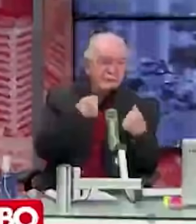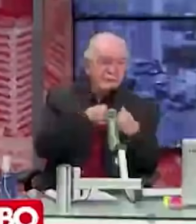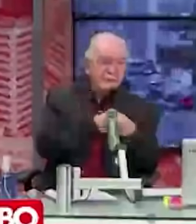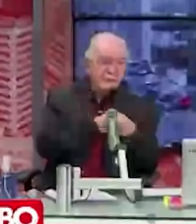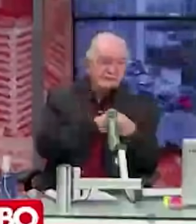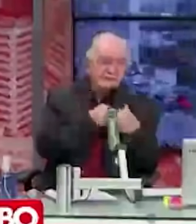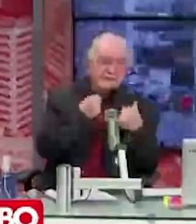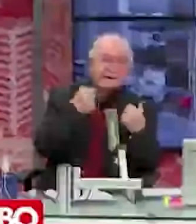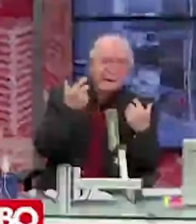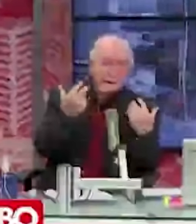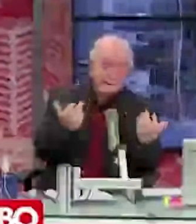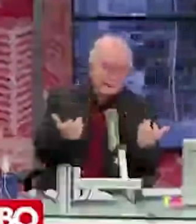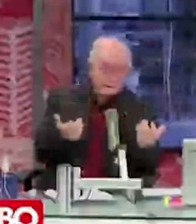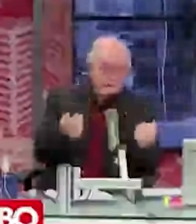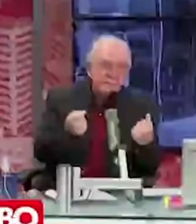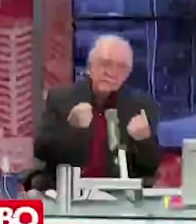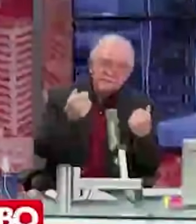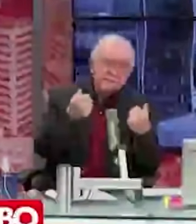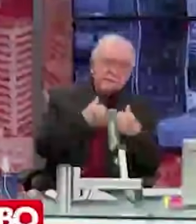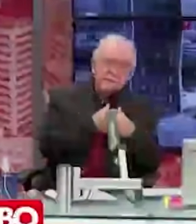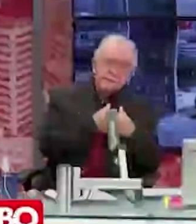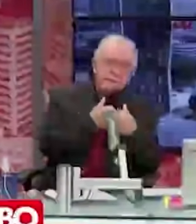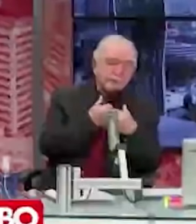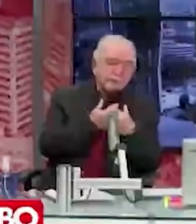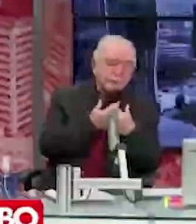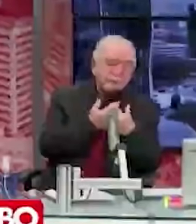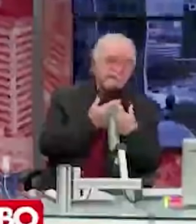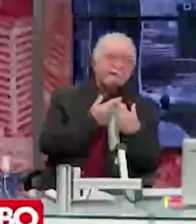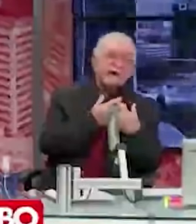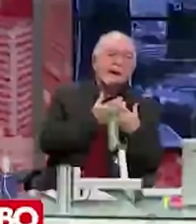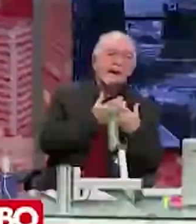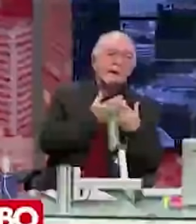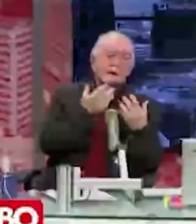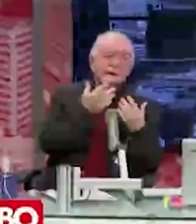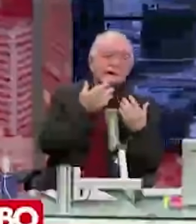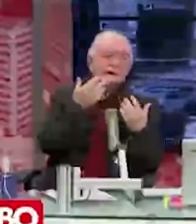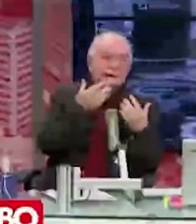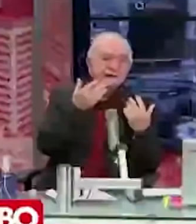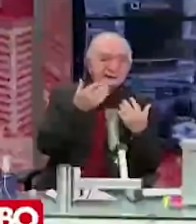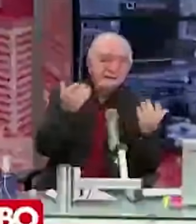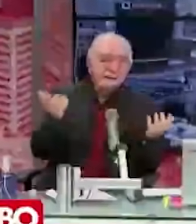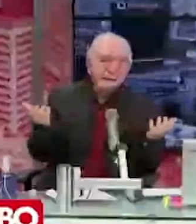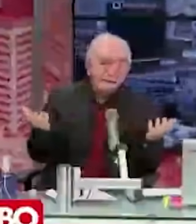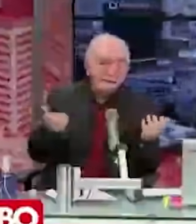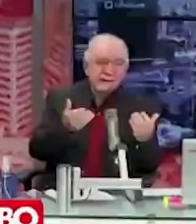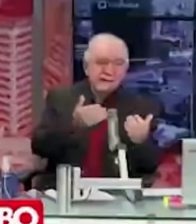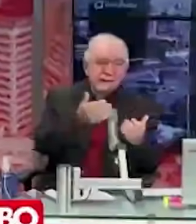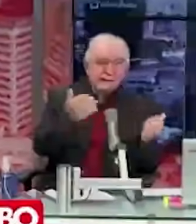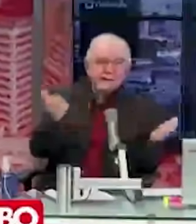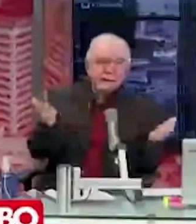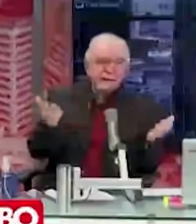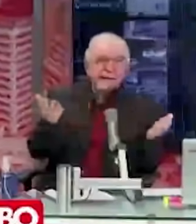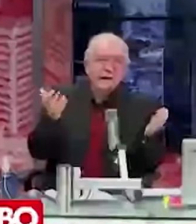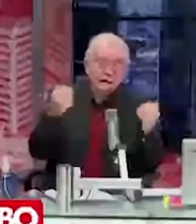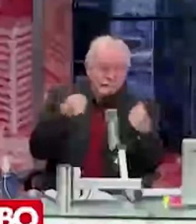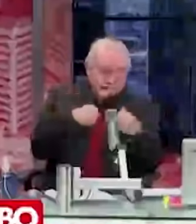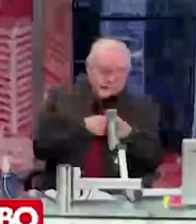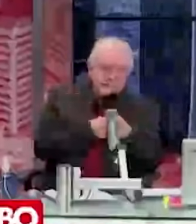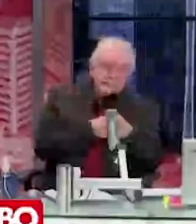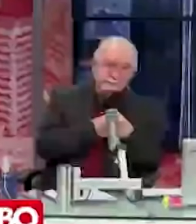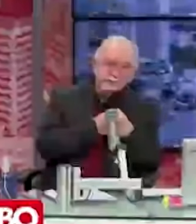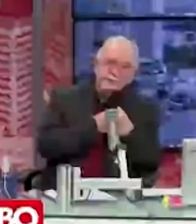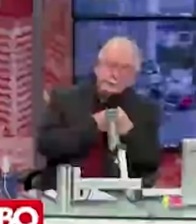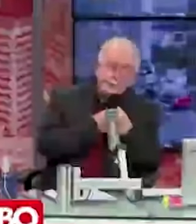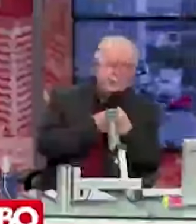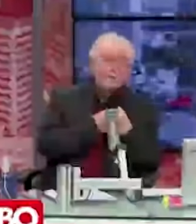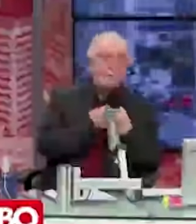inscriba a una persona para ser candidato, presentando los argumentos a los que la ley se compromete a